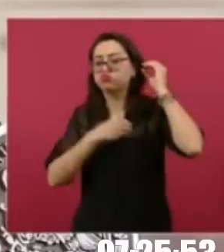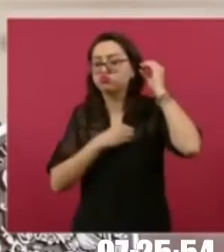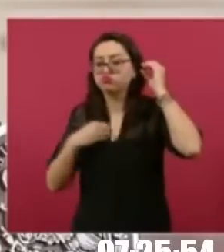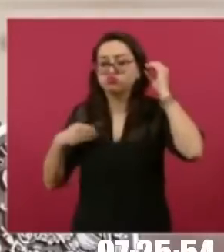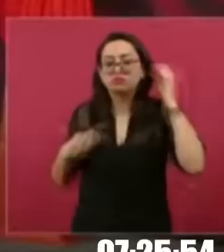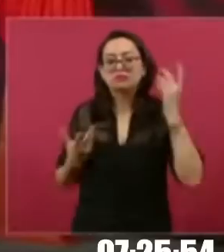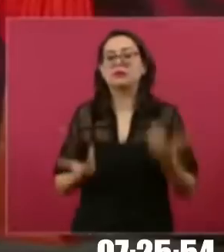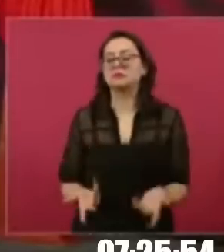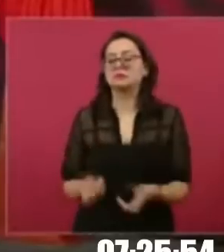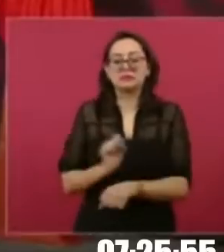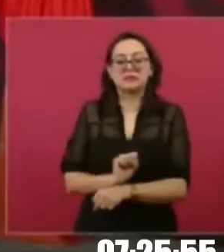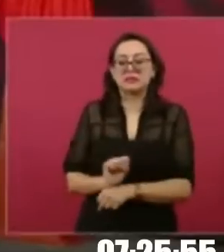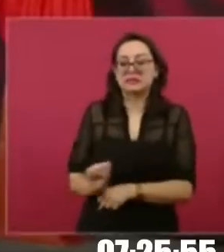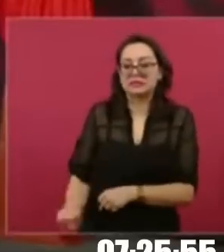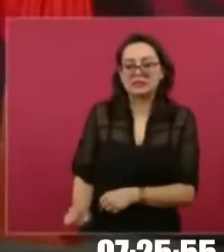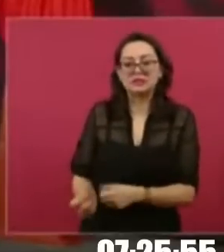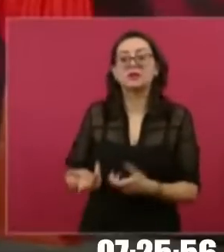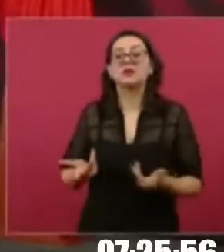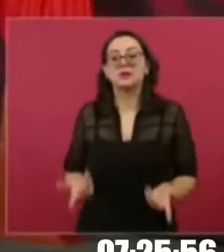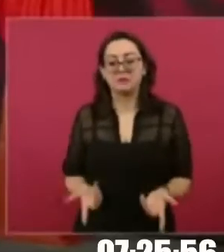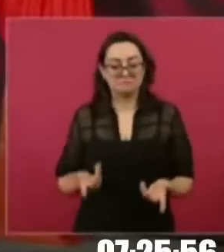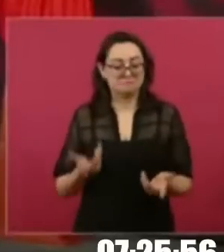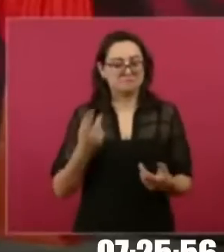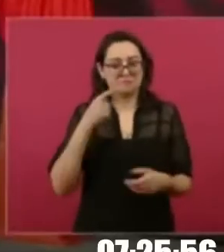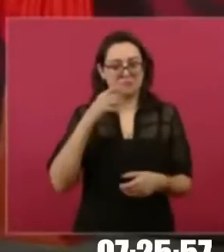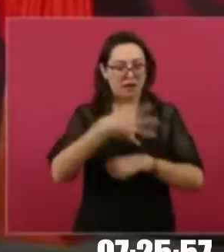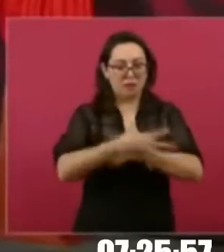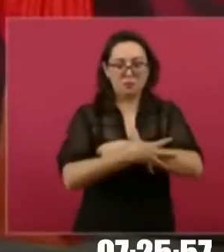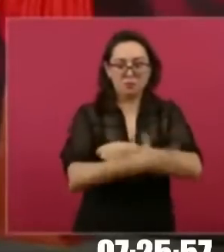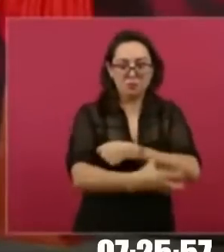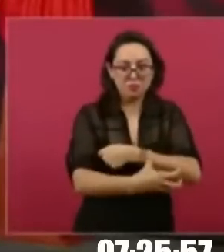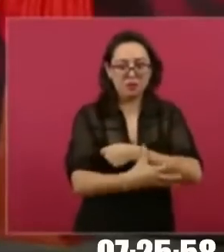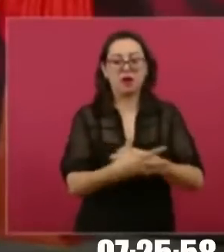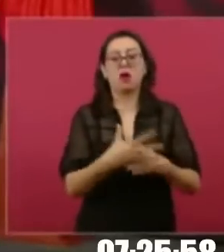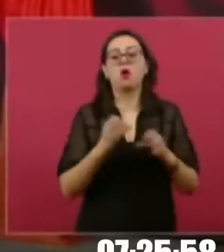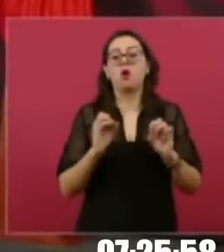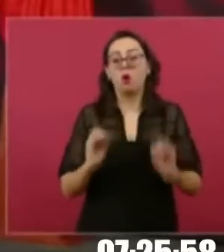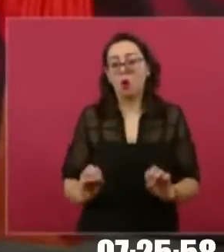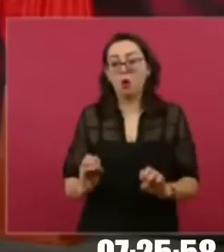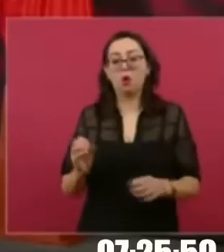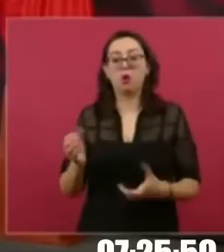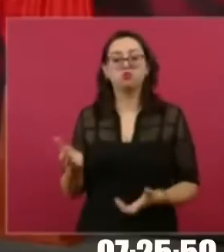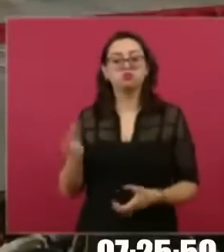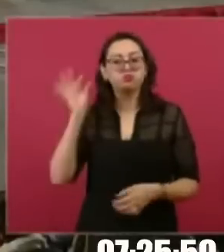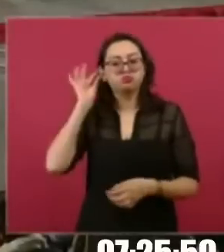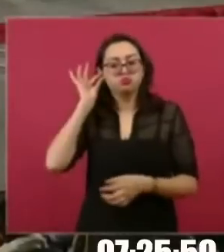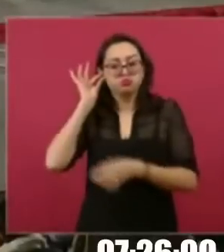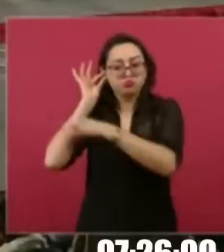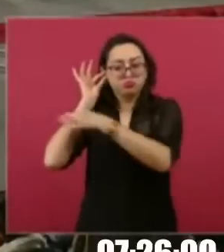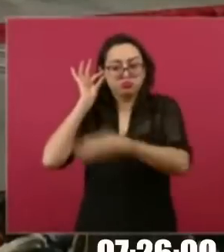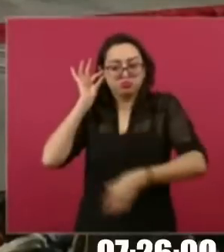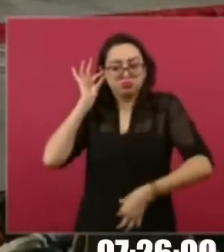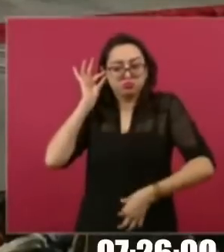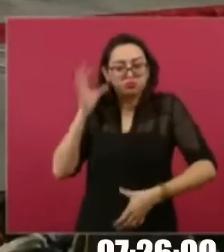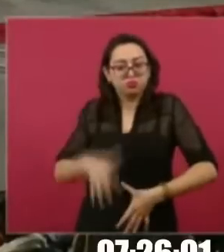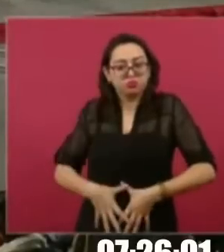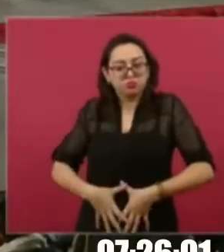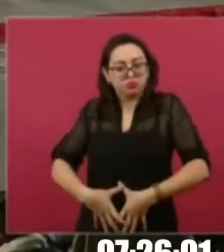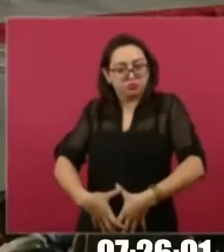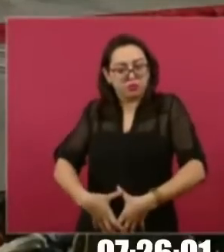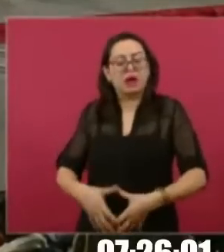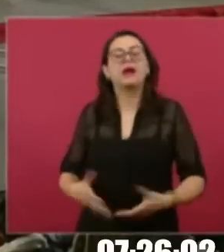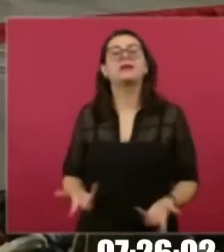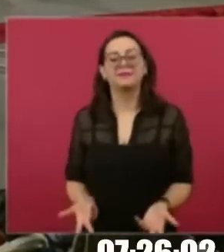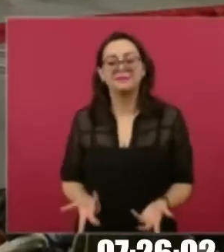lo más elemental un fono detector de latidos fetales en el primer nivel para el seguimiento de las mujeres embarazadas y además en promedio